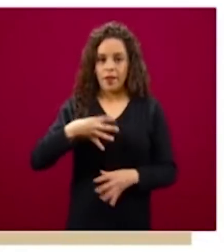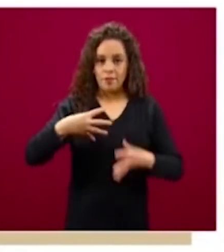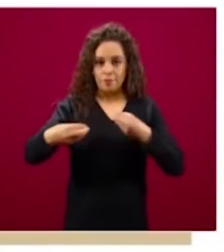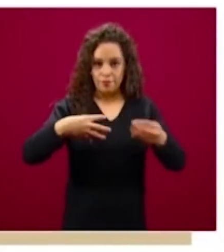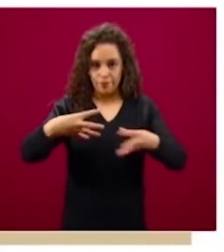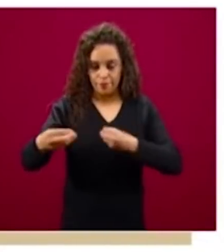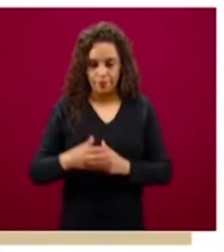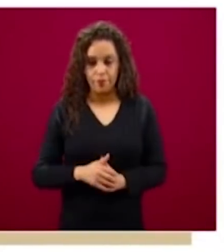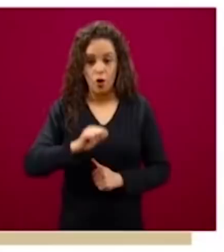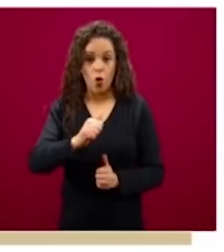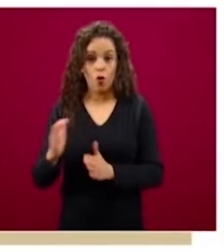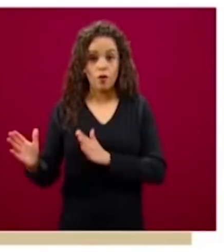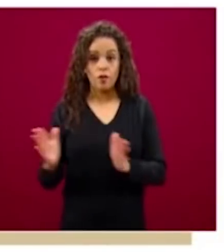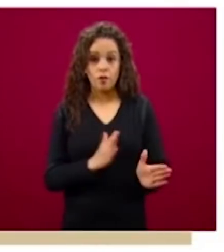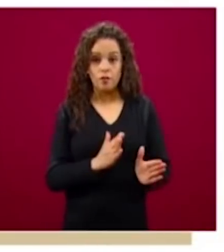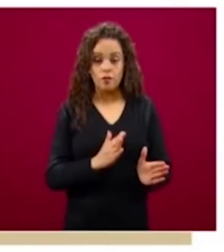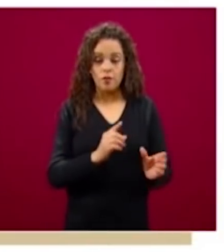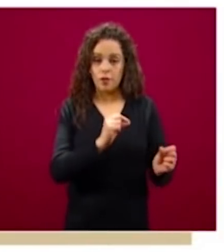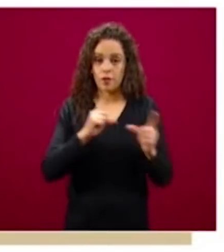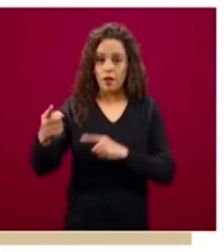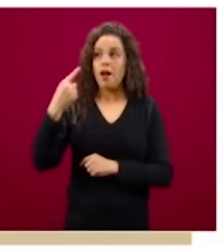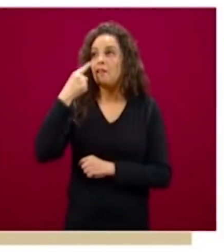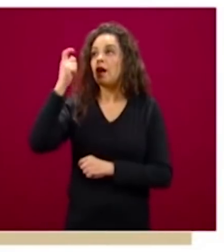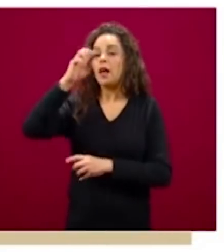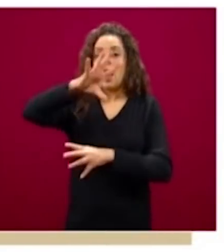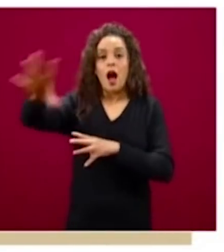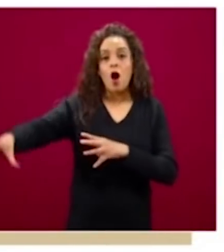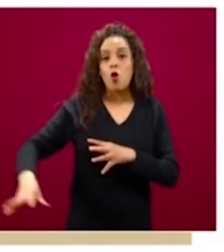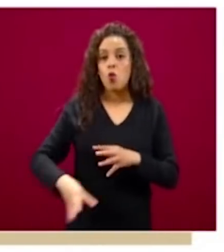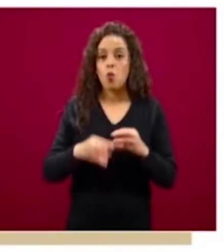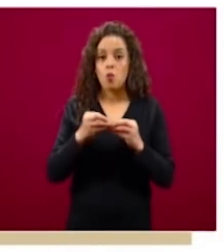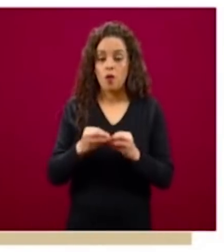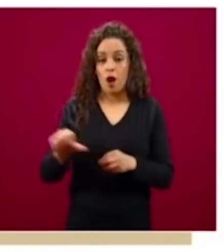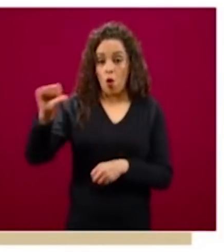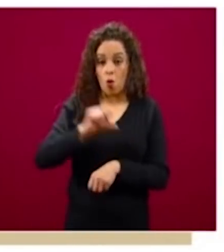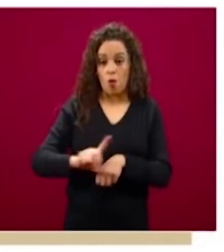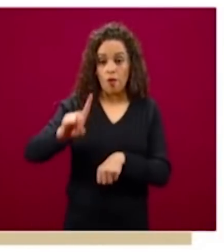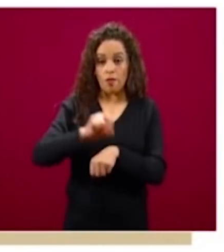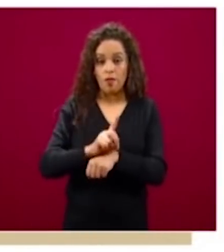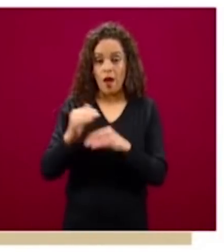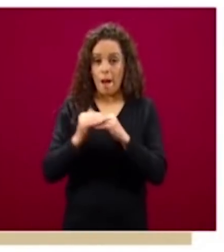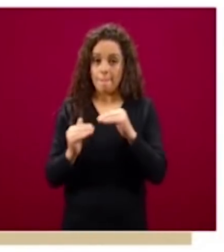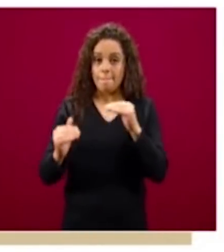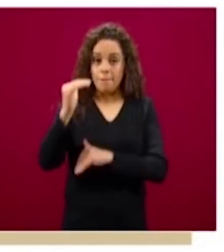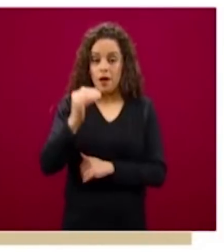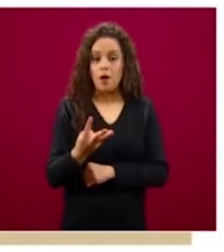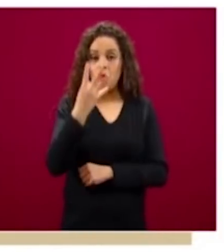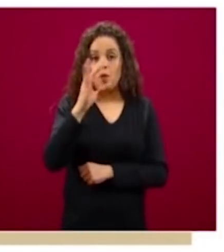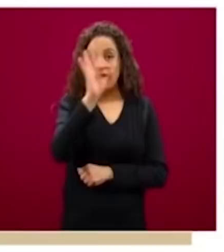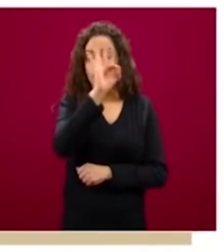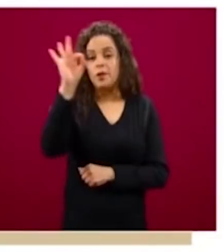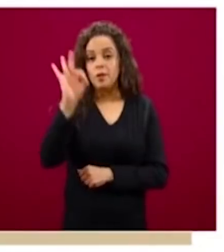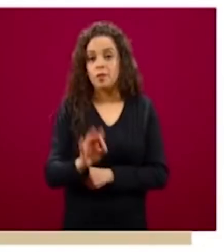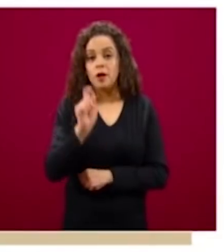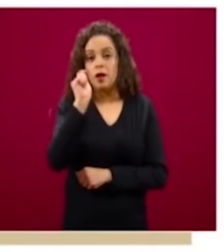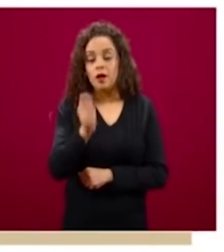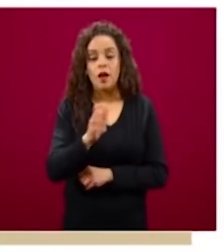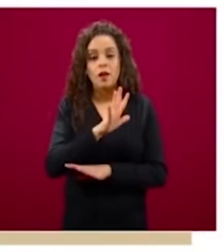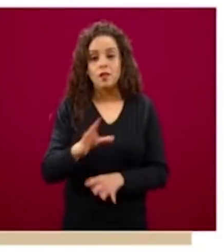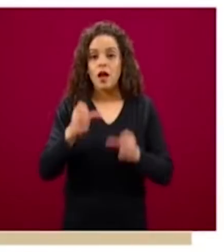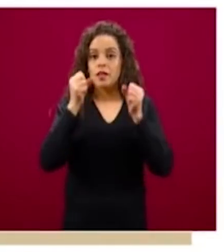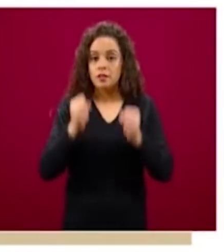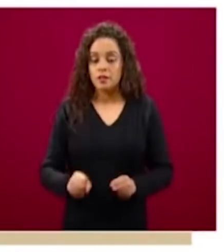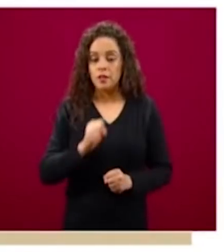ahora sí la carga acumulada. El incremento para el día de hoy fue del 4% en relación a casos confirmados,